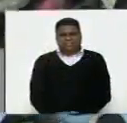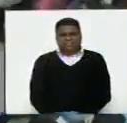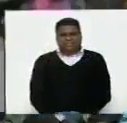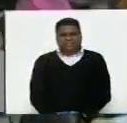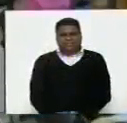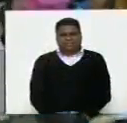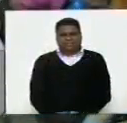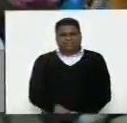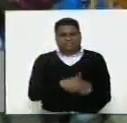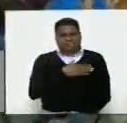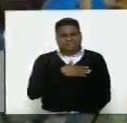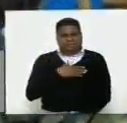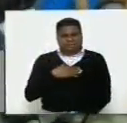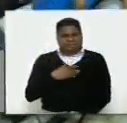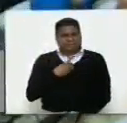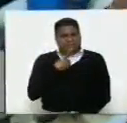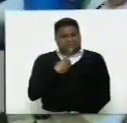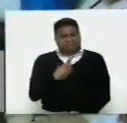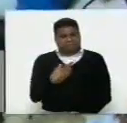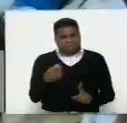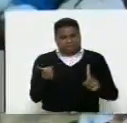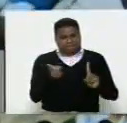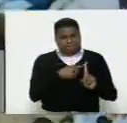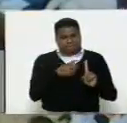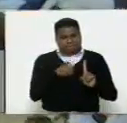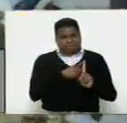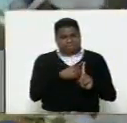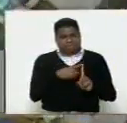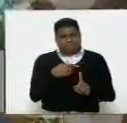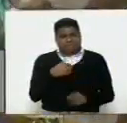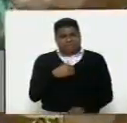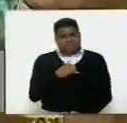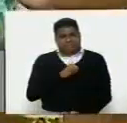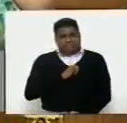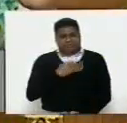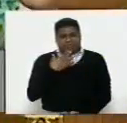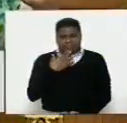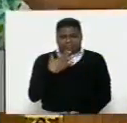Quería hacer un énfasis, que yo lo que vine aquí fue